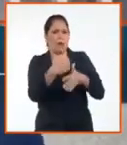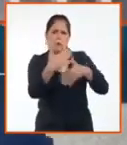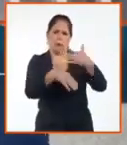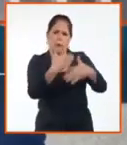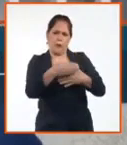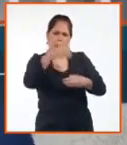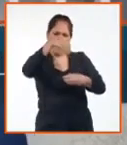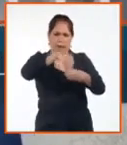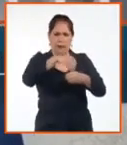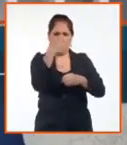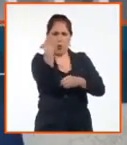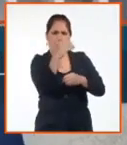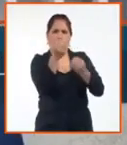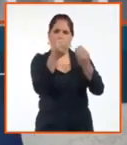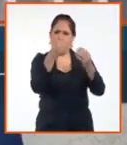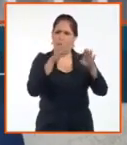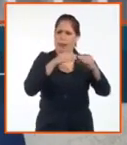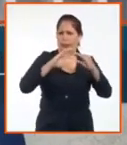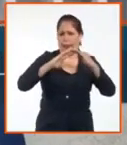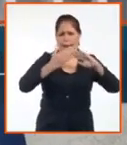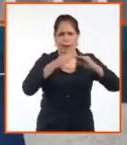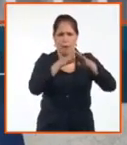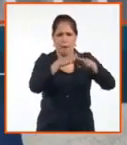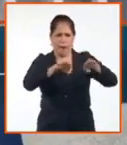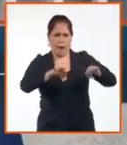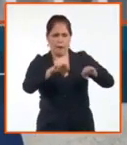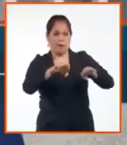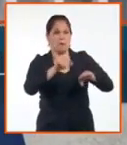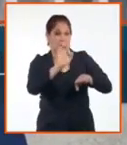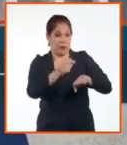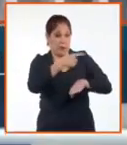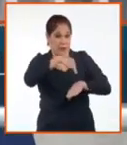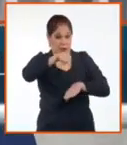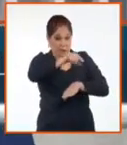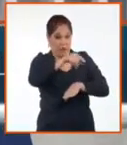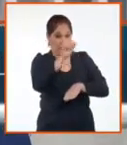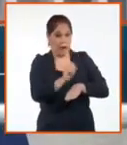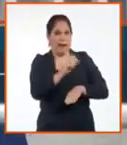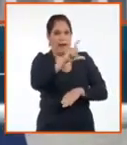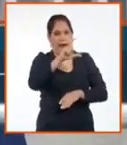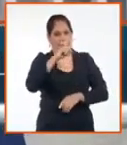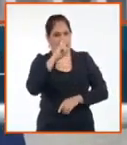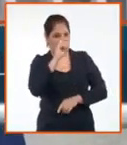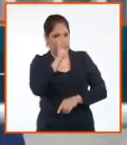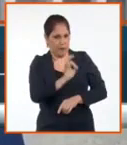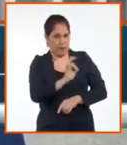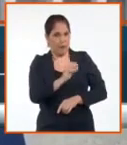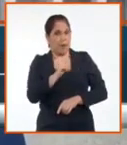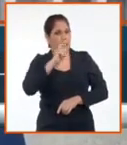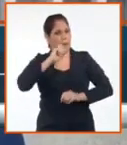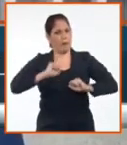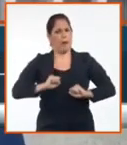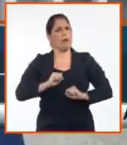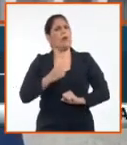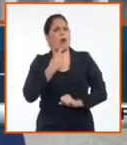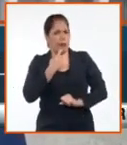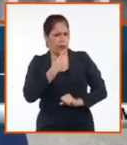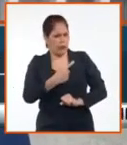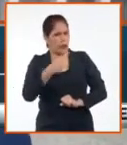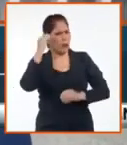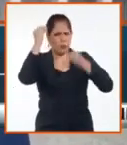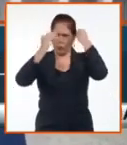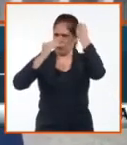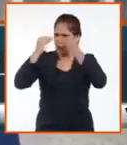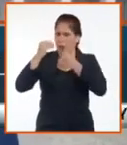de paz con la guerrilla del ejército de liberación nacional elñ ln el presidente maduro dijo tal como lo hiciera el